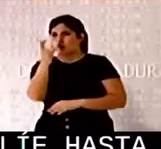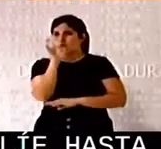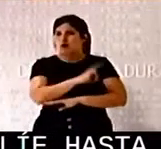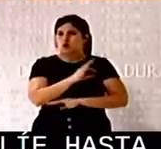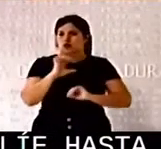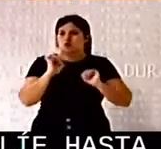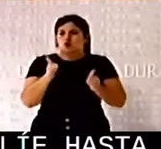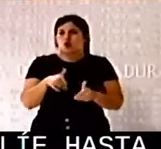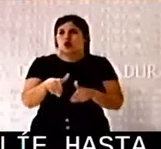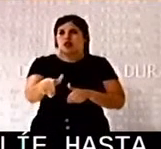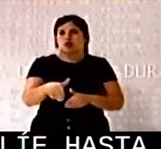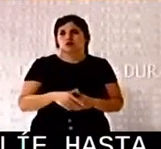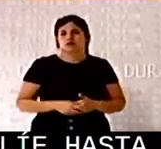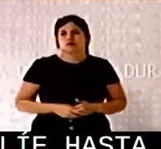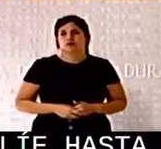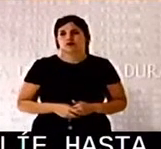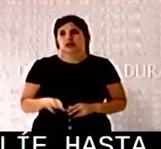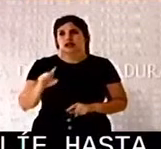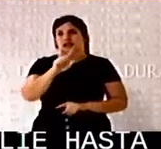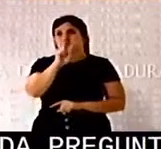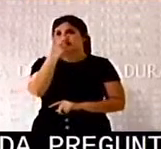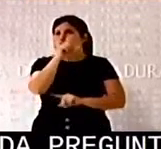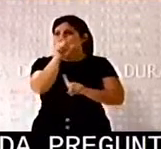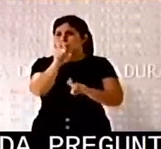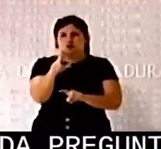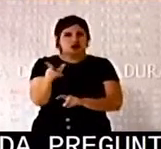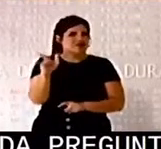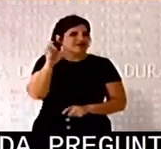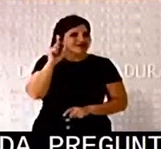vigor? La segunda pregunta no la he entendido, Juan.